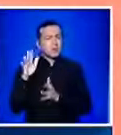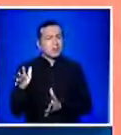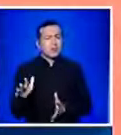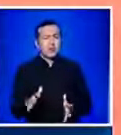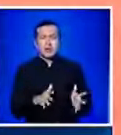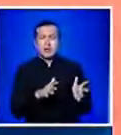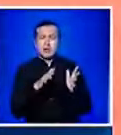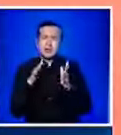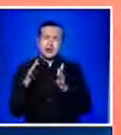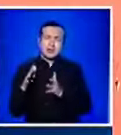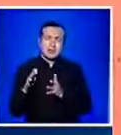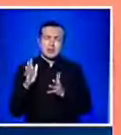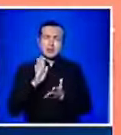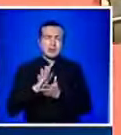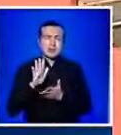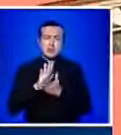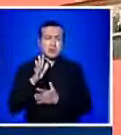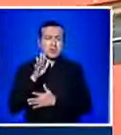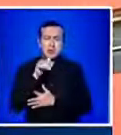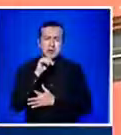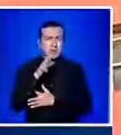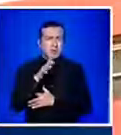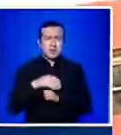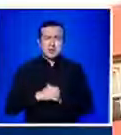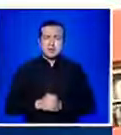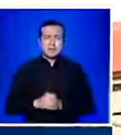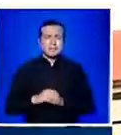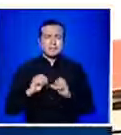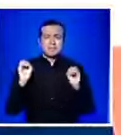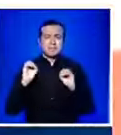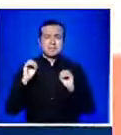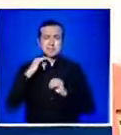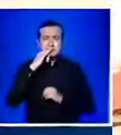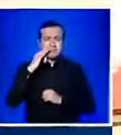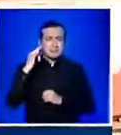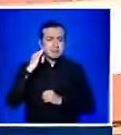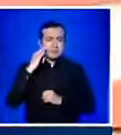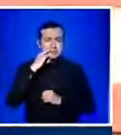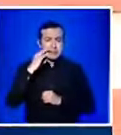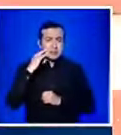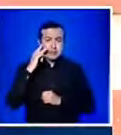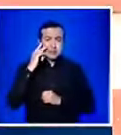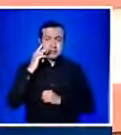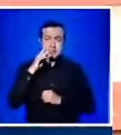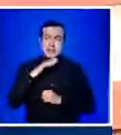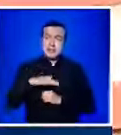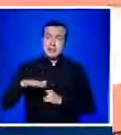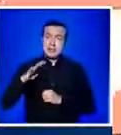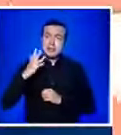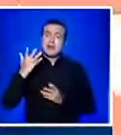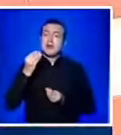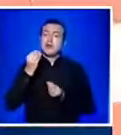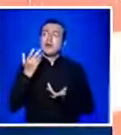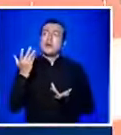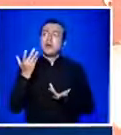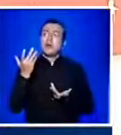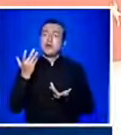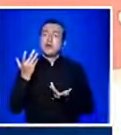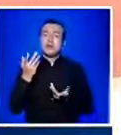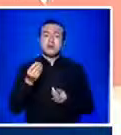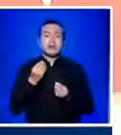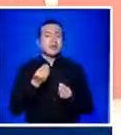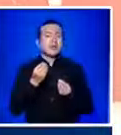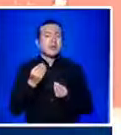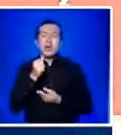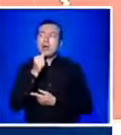llevar? El plantel no tiene agua tampoco. No, si los niños están bajando de arriba, acá, en galoncitos, en lo que pueden, están bajan. Están